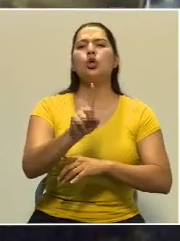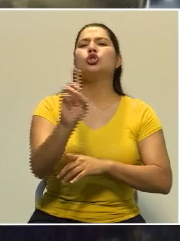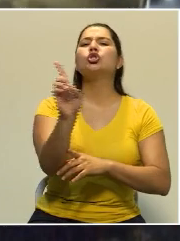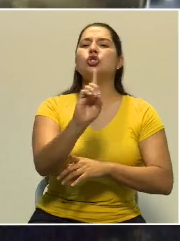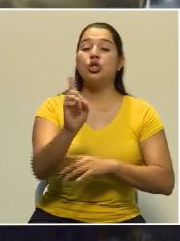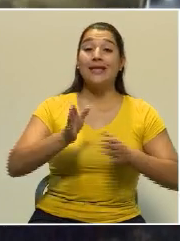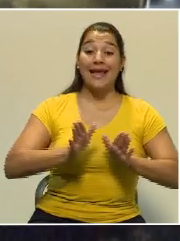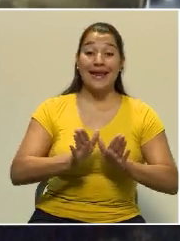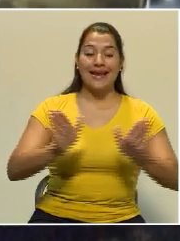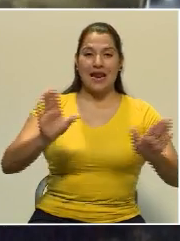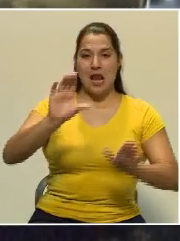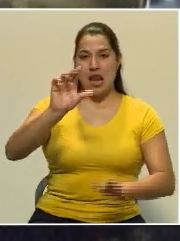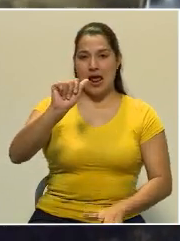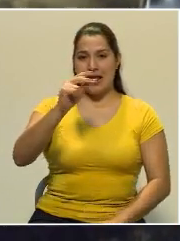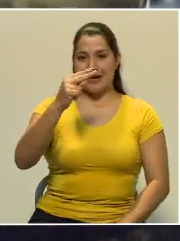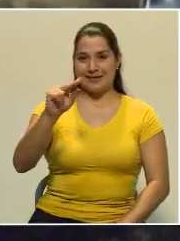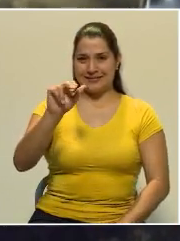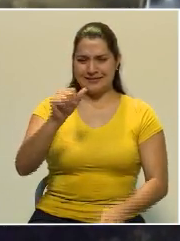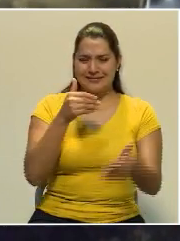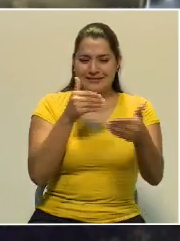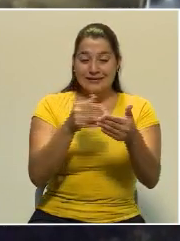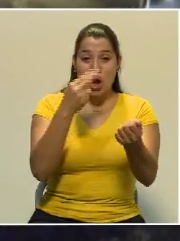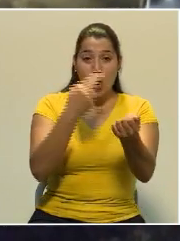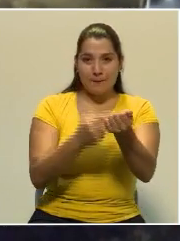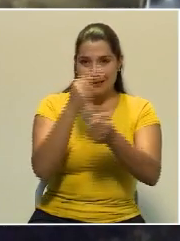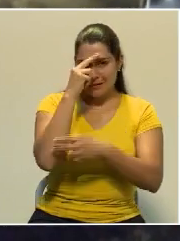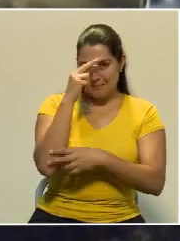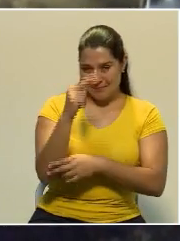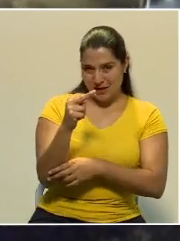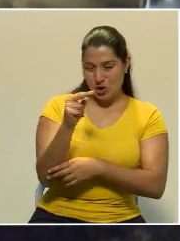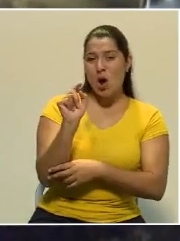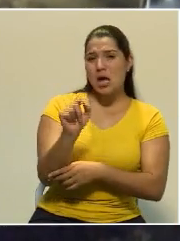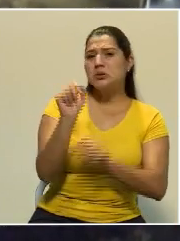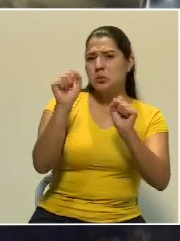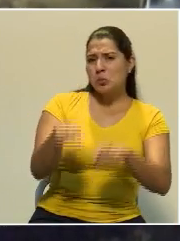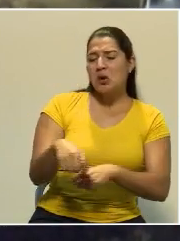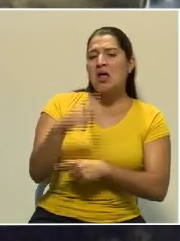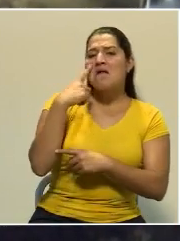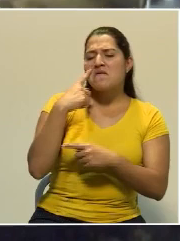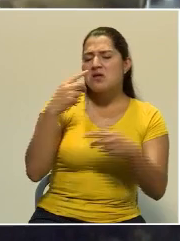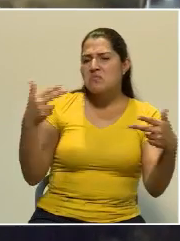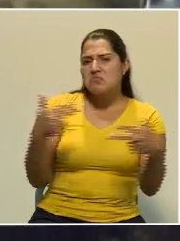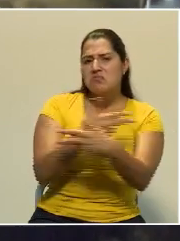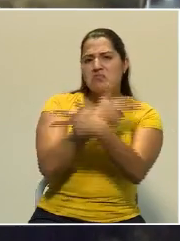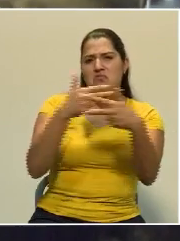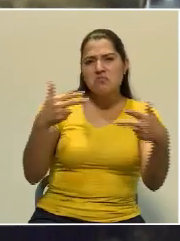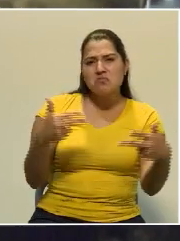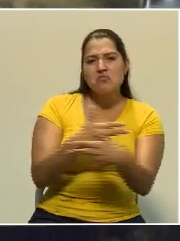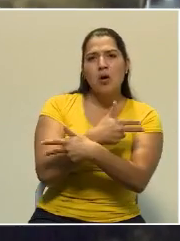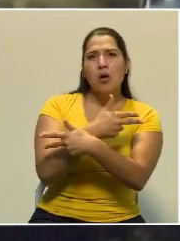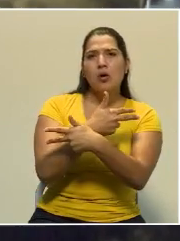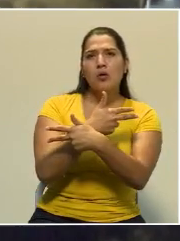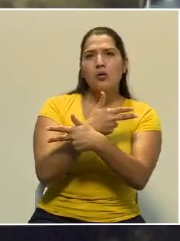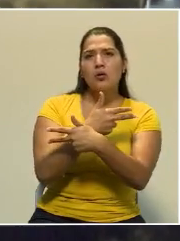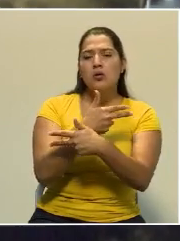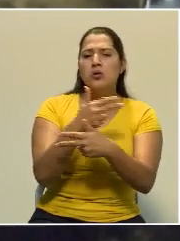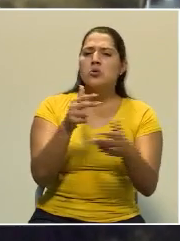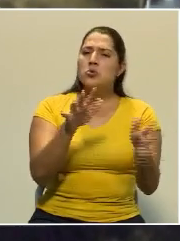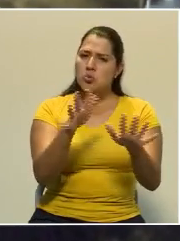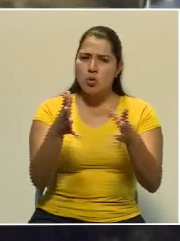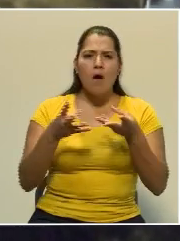de la General Cañas por el Hospital México, donde se ve una circulación de